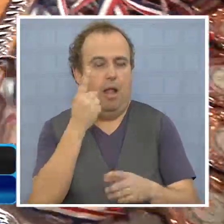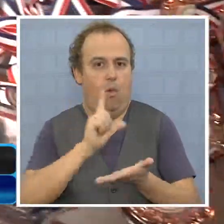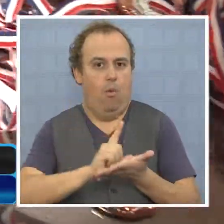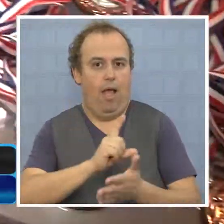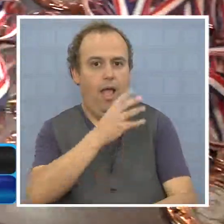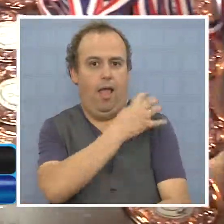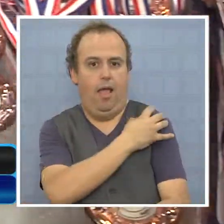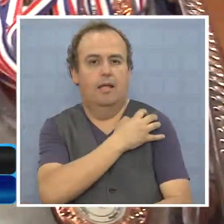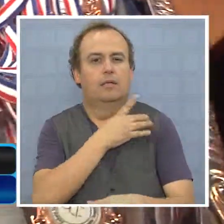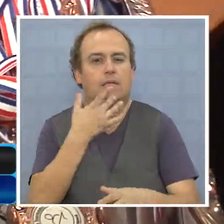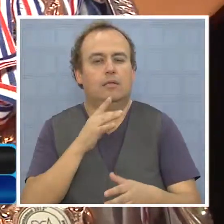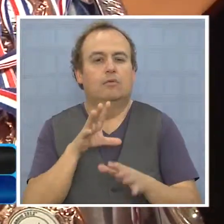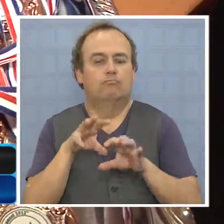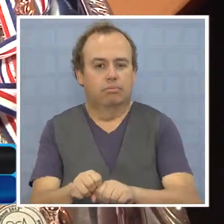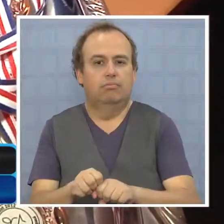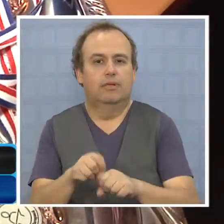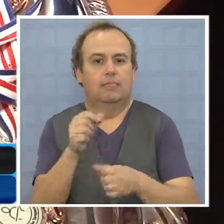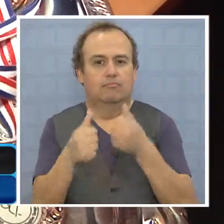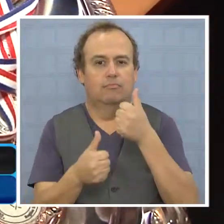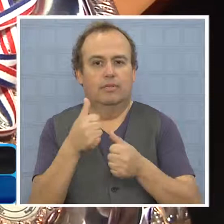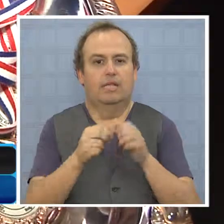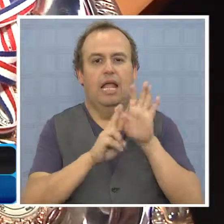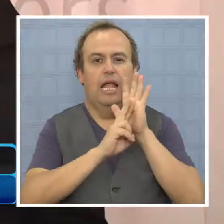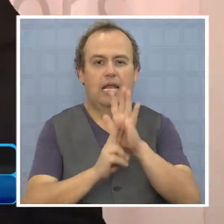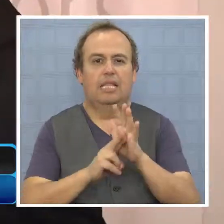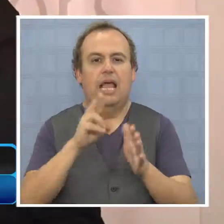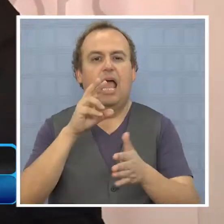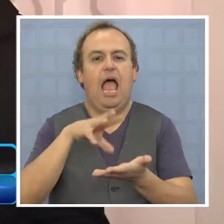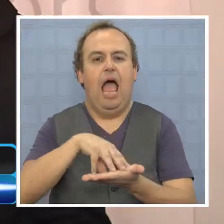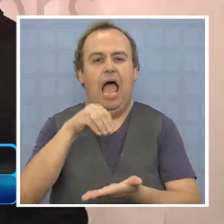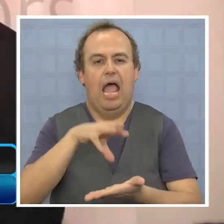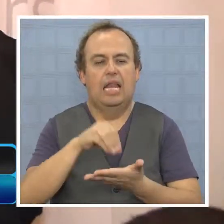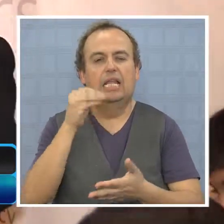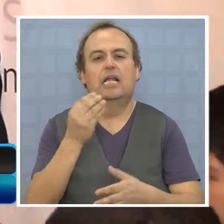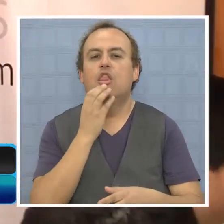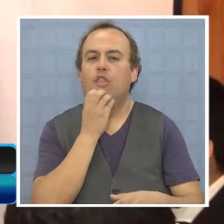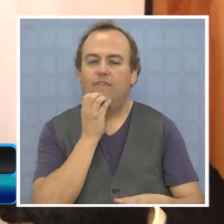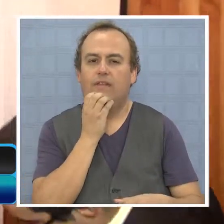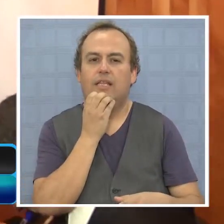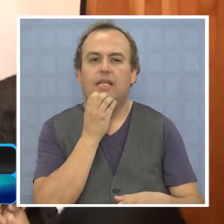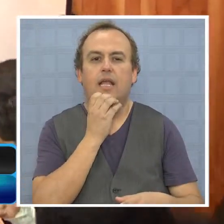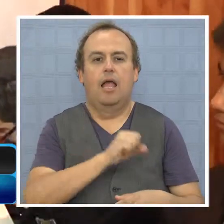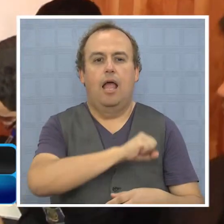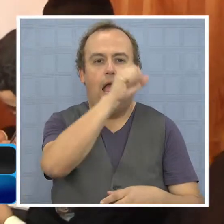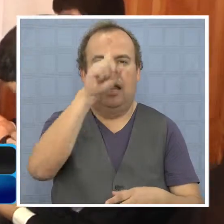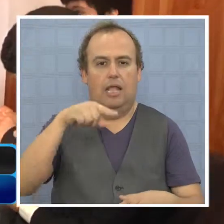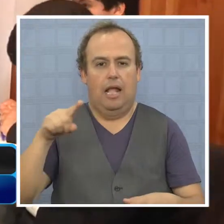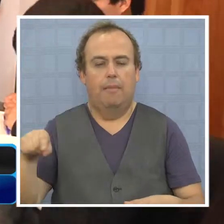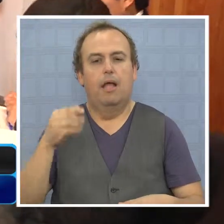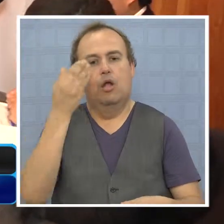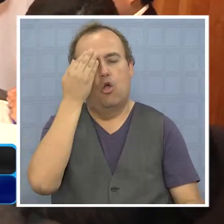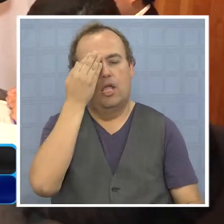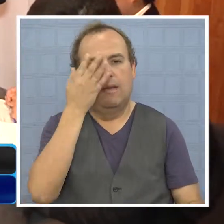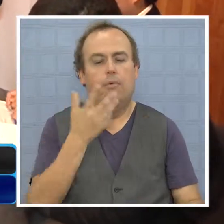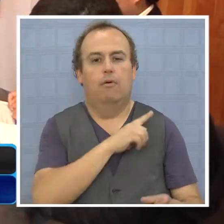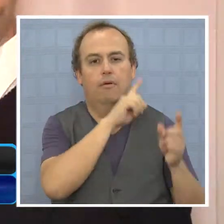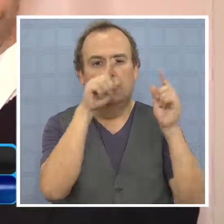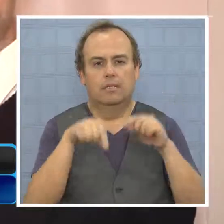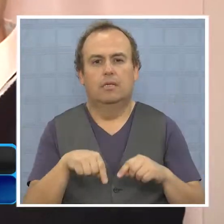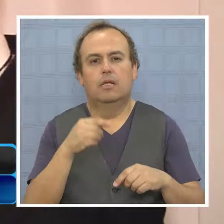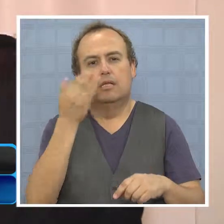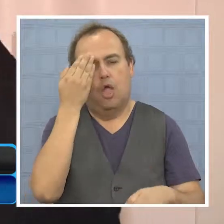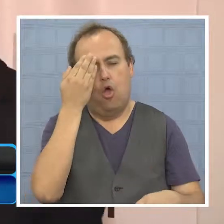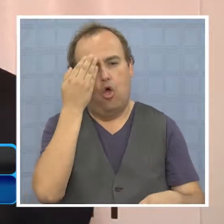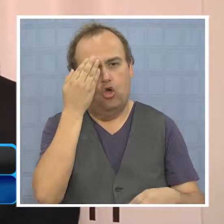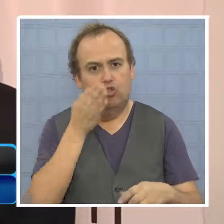un cupo para competir con los representantes de Arica, Parinacota, Antofagasta, Atacama y Coquimbo, en el zonal que se efectuará en